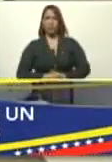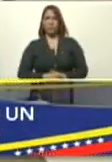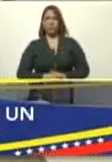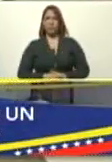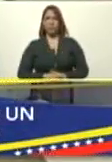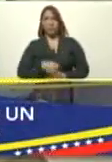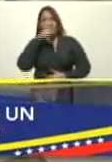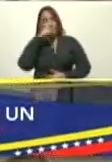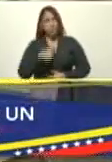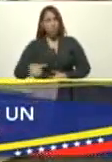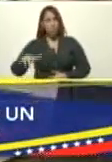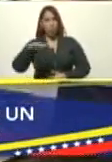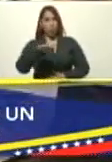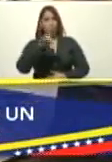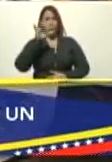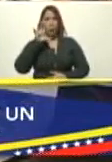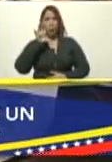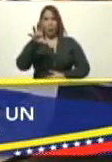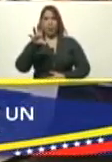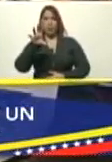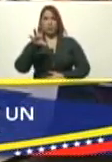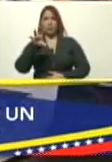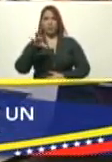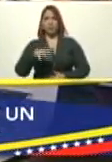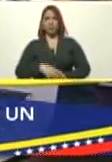de su pueblo y de su patria.